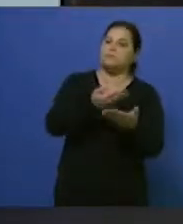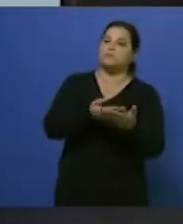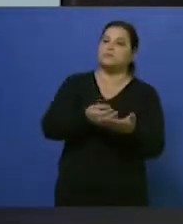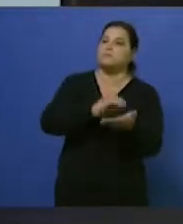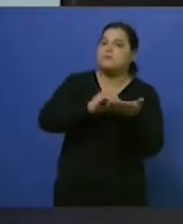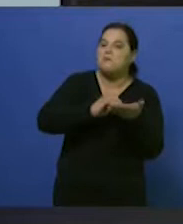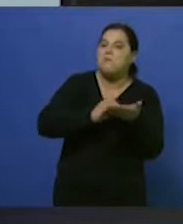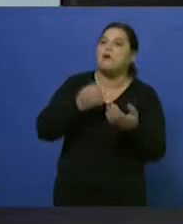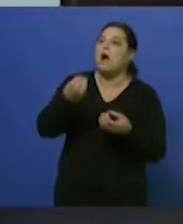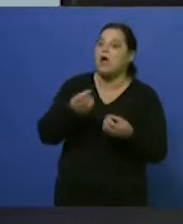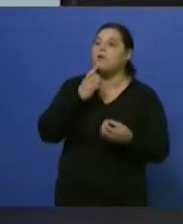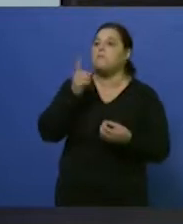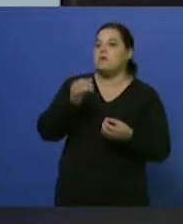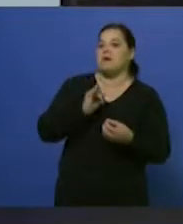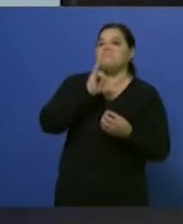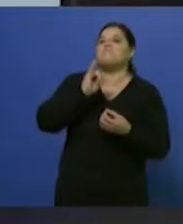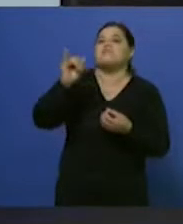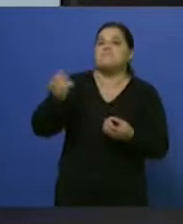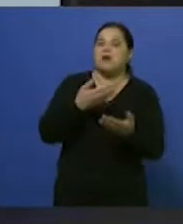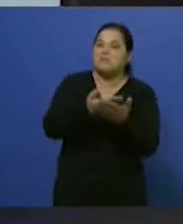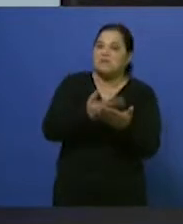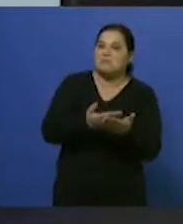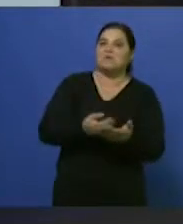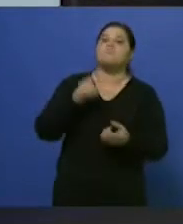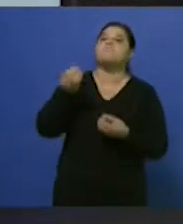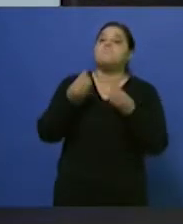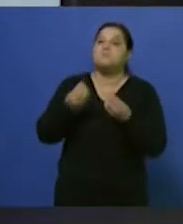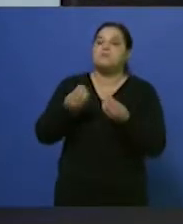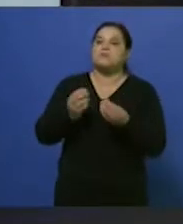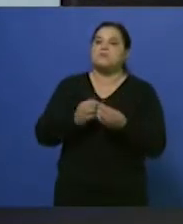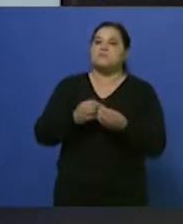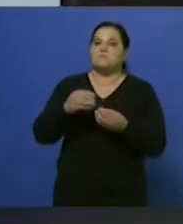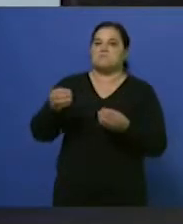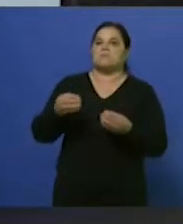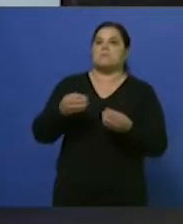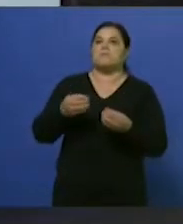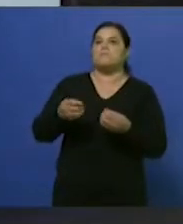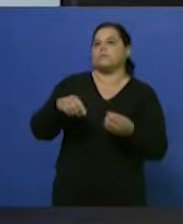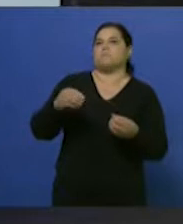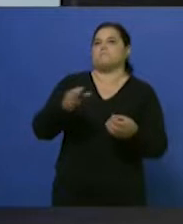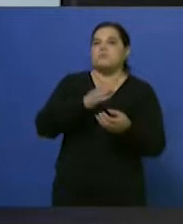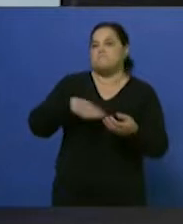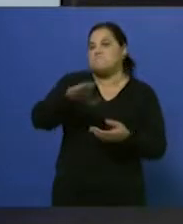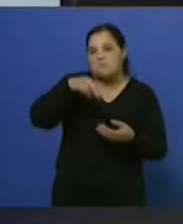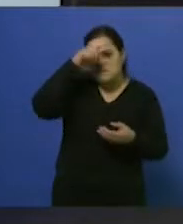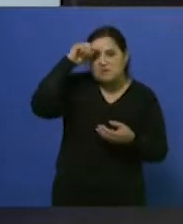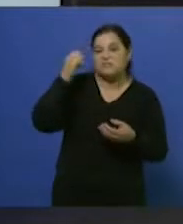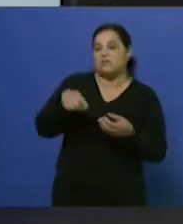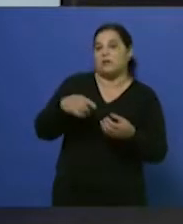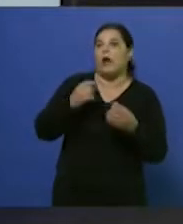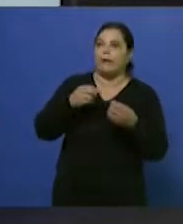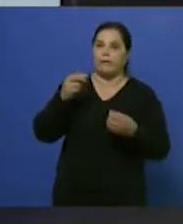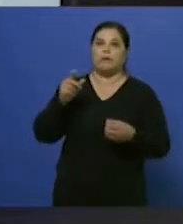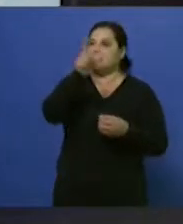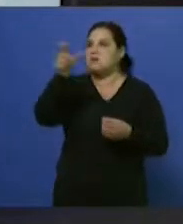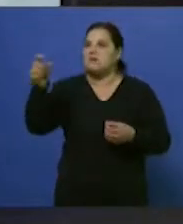demanda o presentación o buscar un espacio que se le brinde? Porque estamos hablando de medios nacionales con muchos lectores y por ahí puede